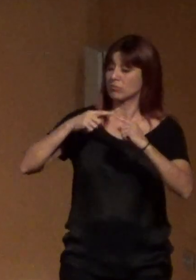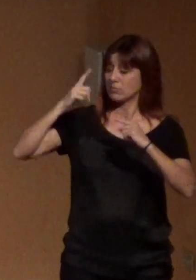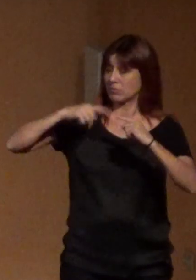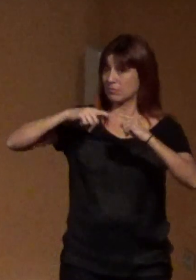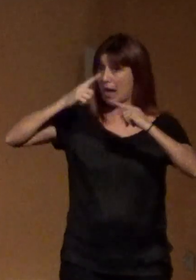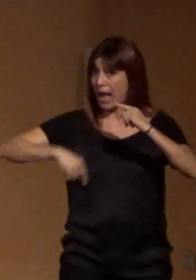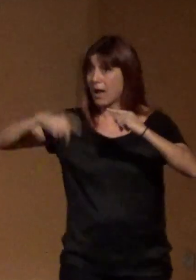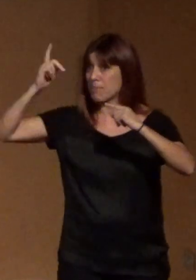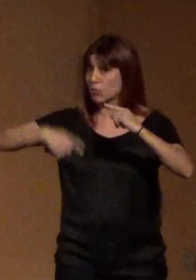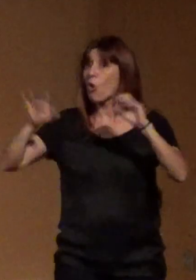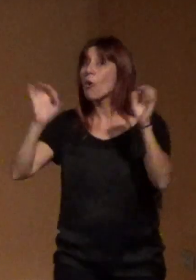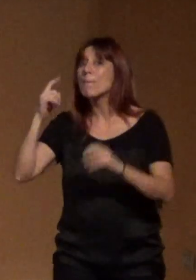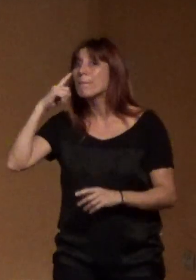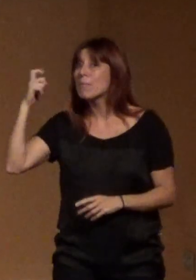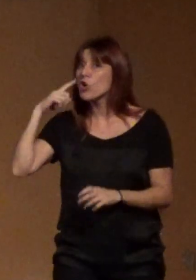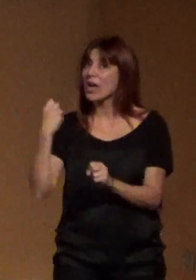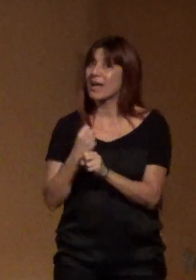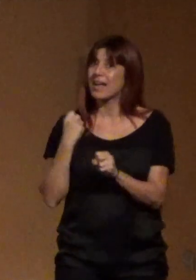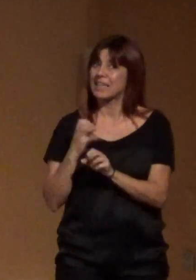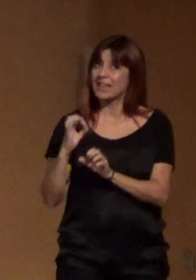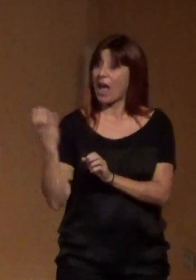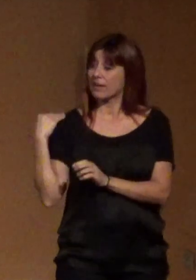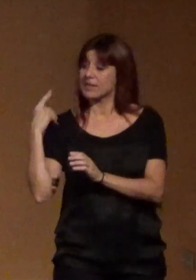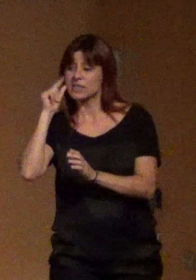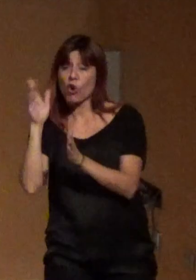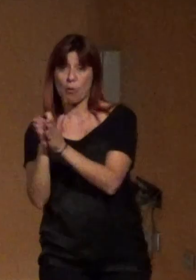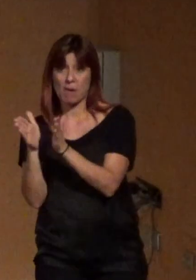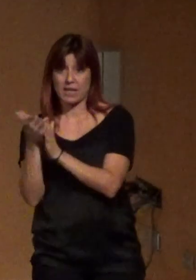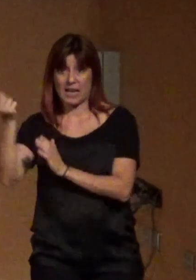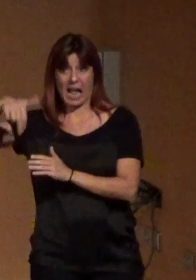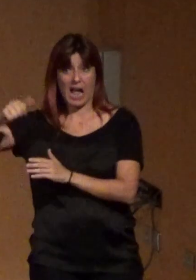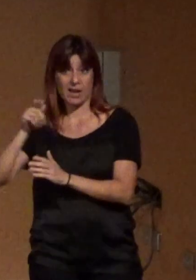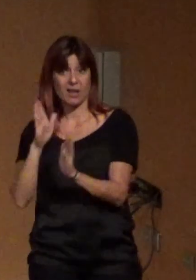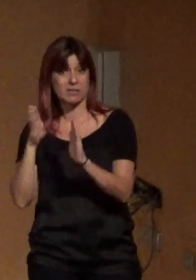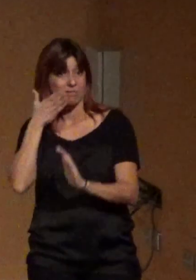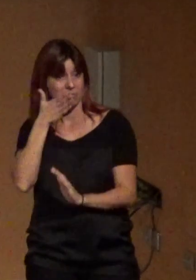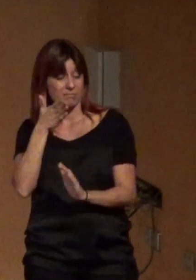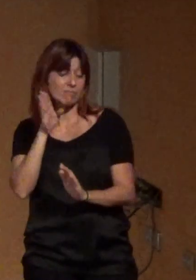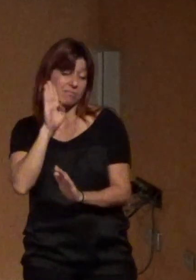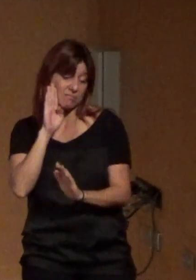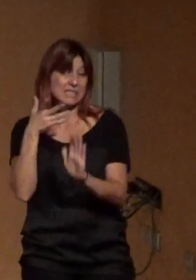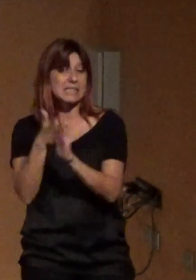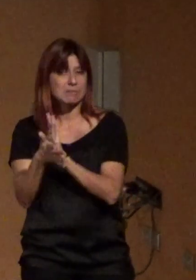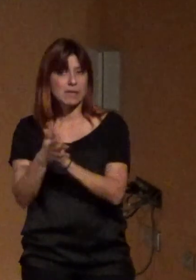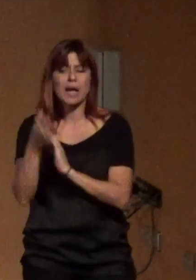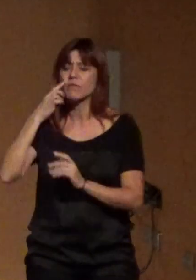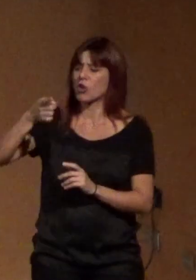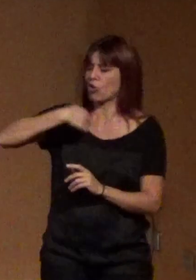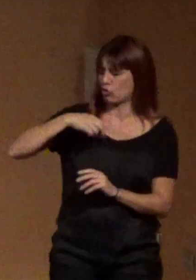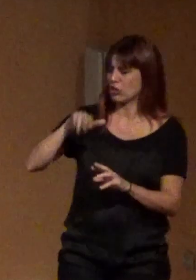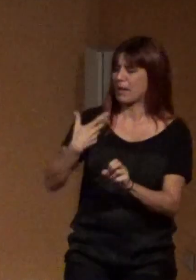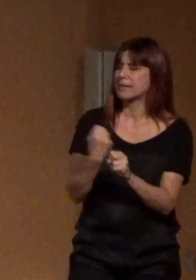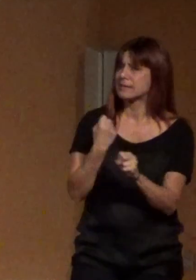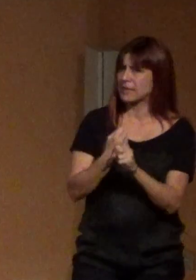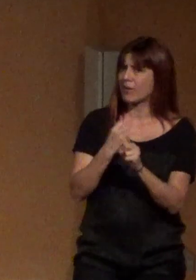la categorización, con la memoria de trabajo que antes ponía la compañera Ana cuando hablaba antes. Y nosotros hay trabajos de Narbona hace mucho tiempo, también la